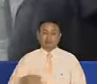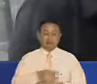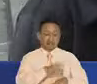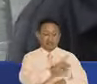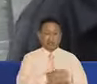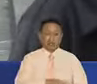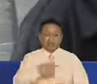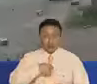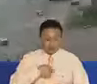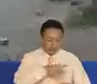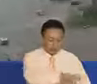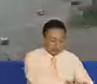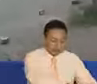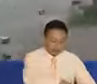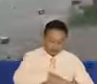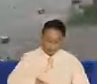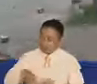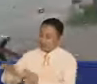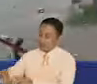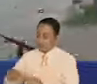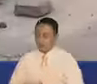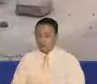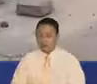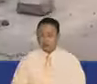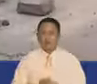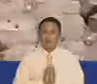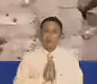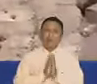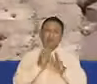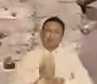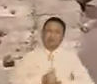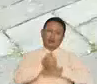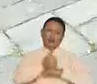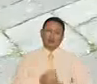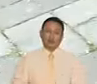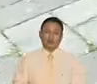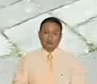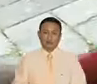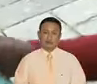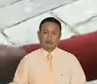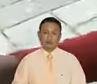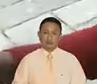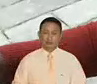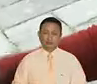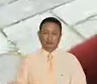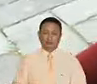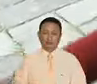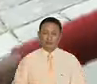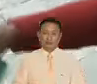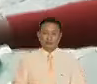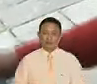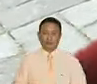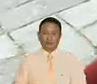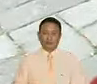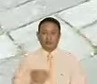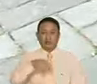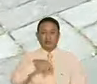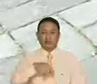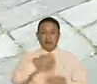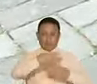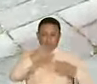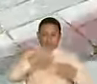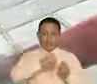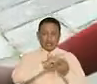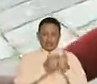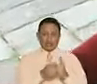quien haga nada. Por ello hacen un llamado a las autoridades competentes. No nos ponga adoquines, sino ya que sea